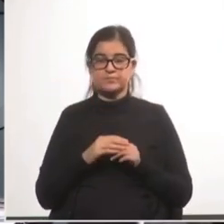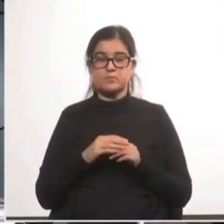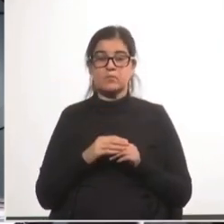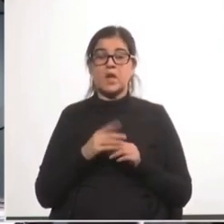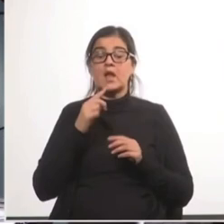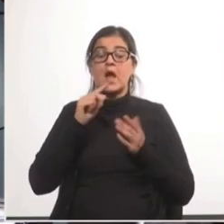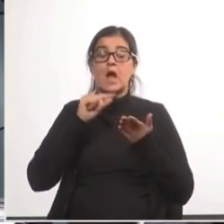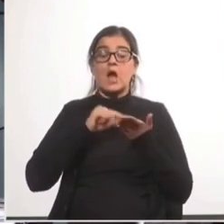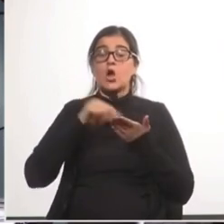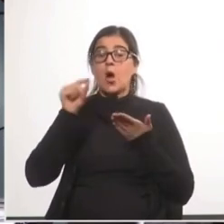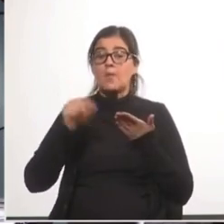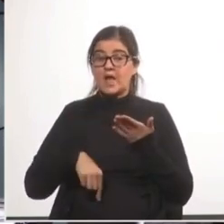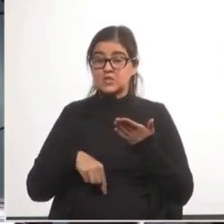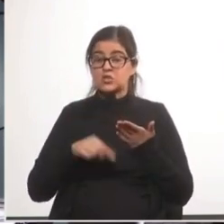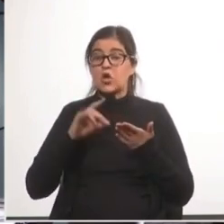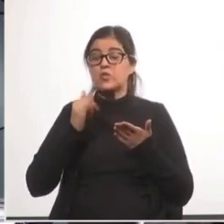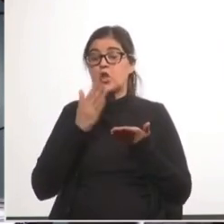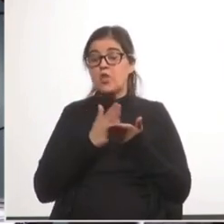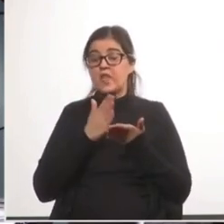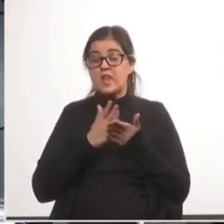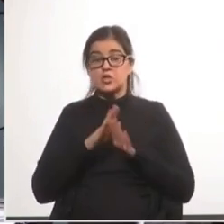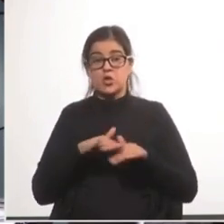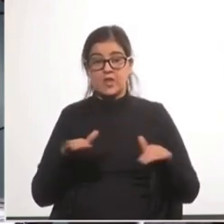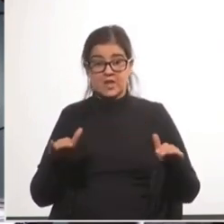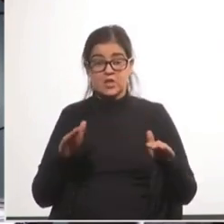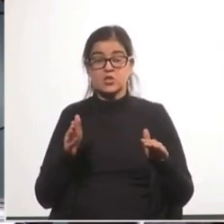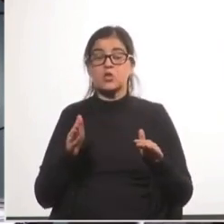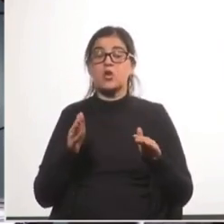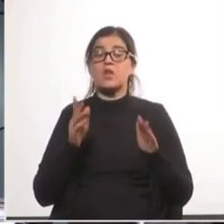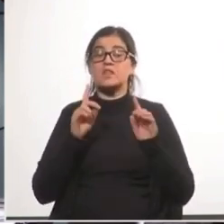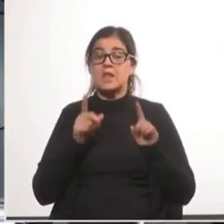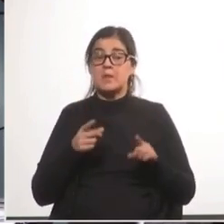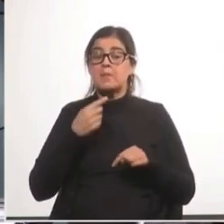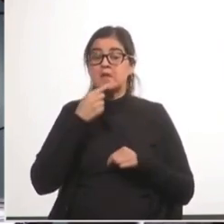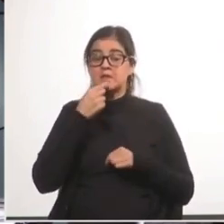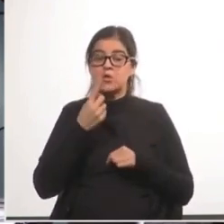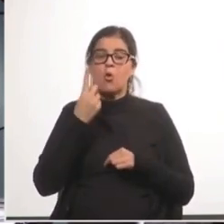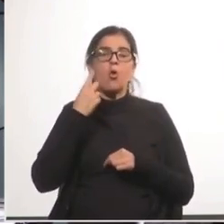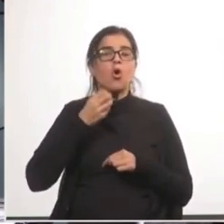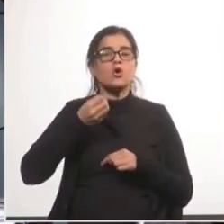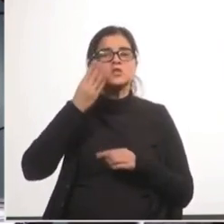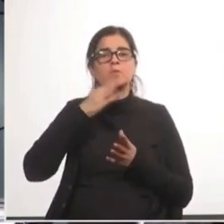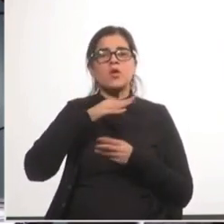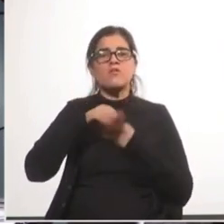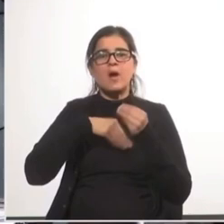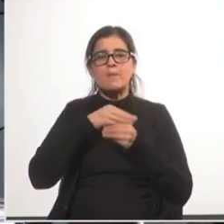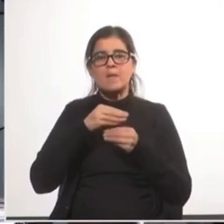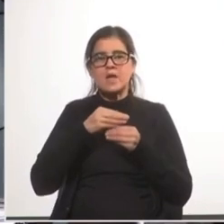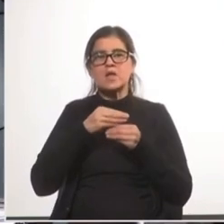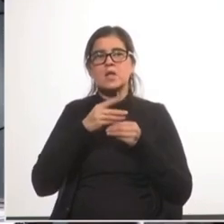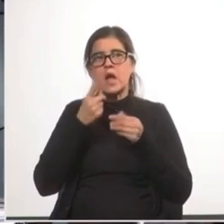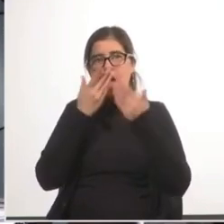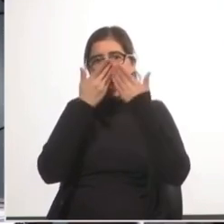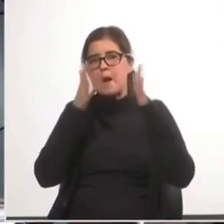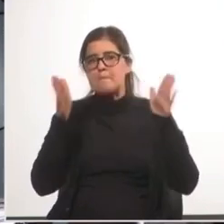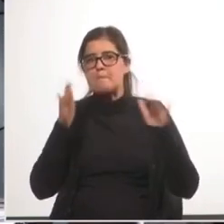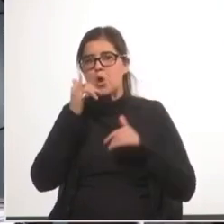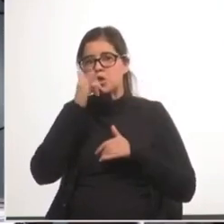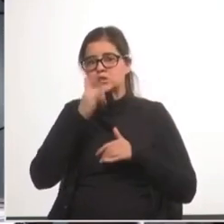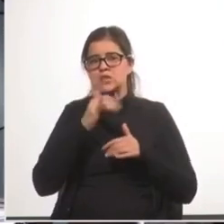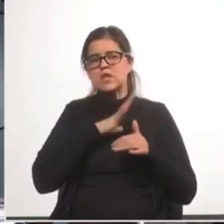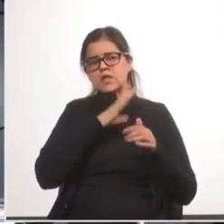La Convención de los Derechos del Niño, además, establece un concepto de familia amplio